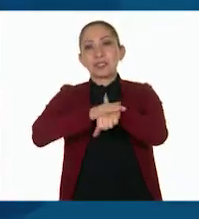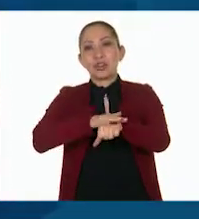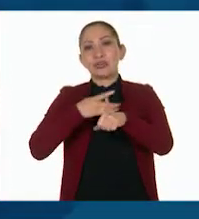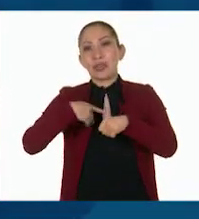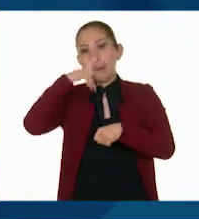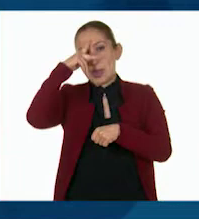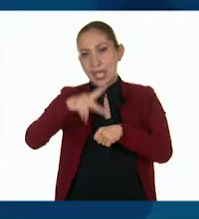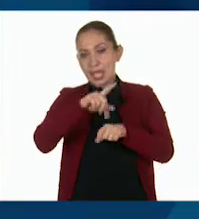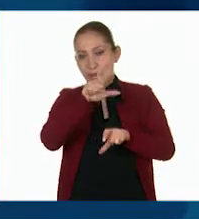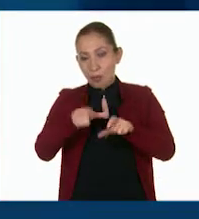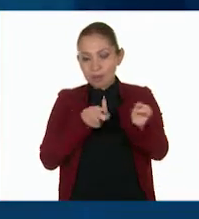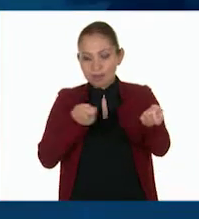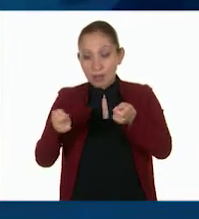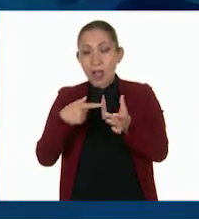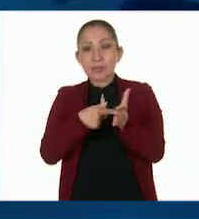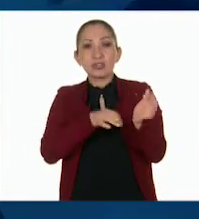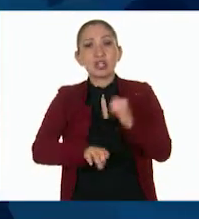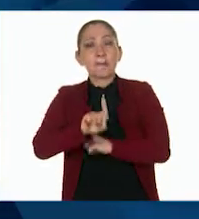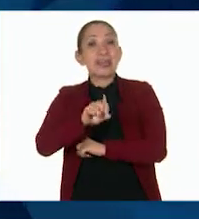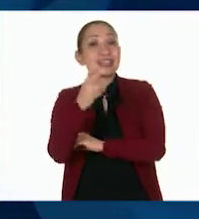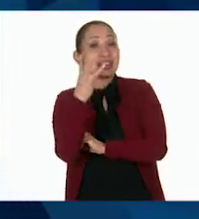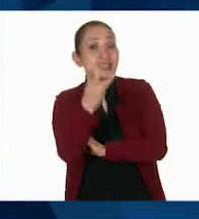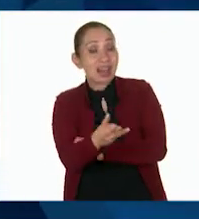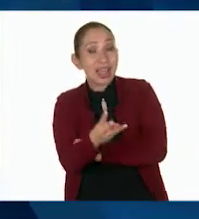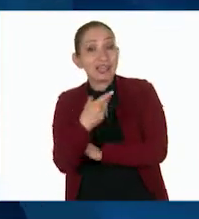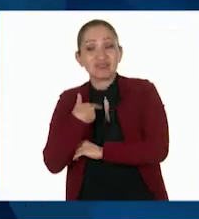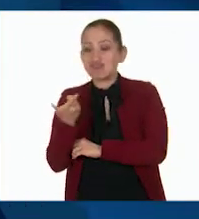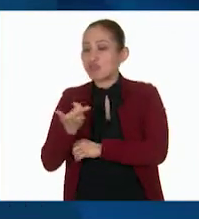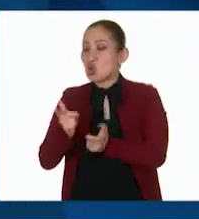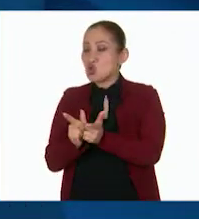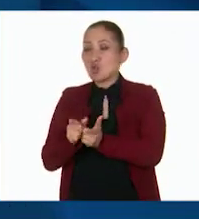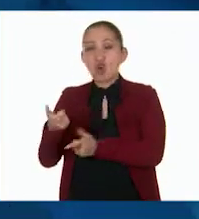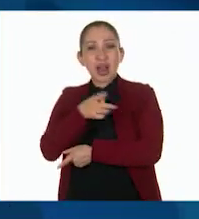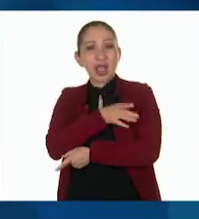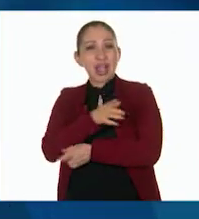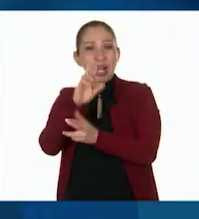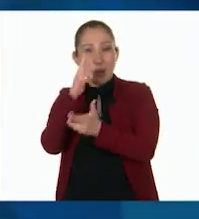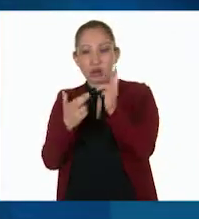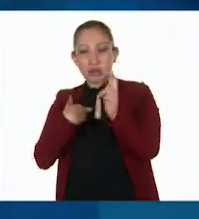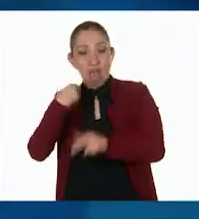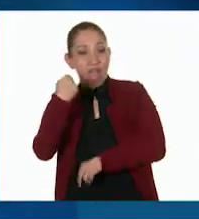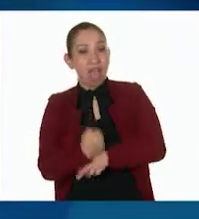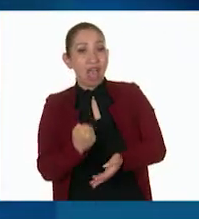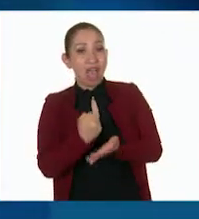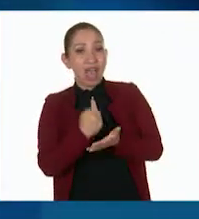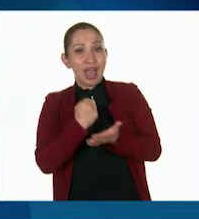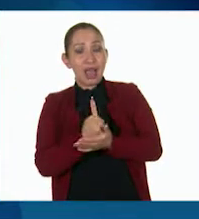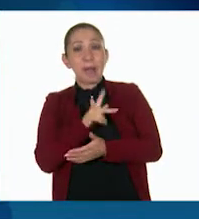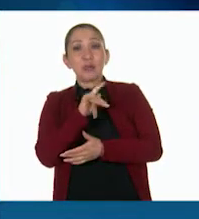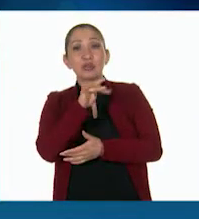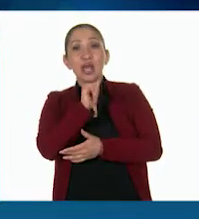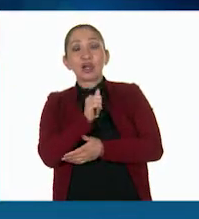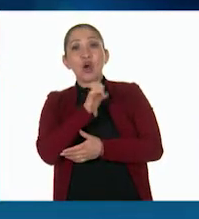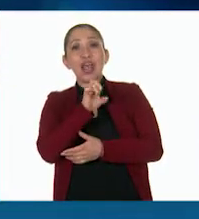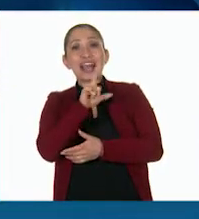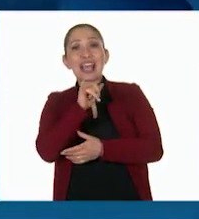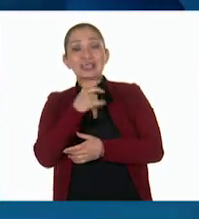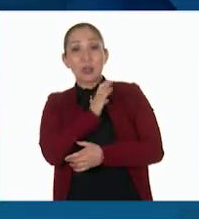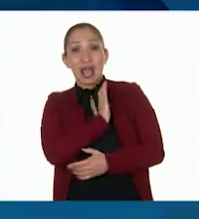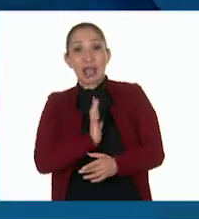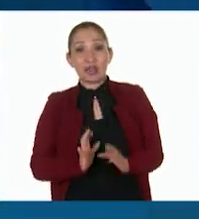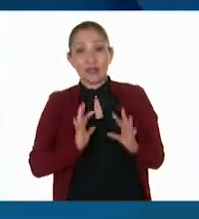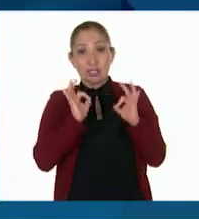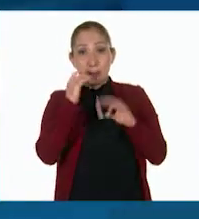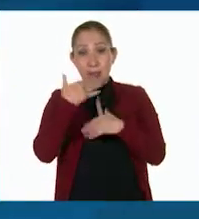del país. En 1923, no agradó al grupo revolucionario la imposición de Plutarco Elías Calles como candidato oficial para